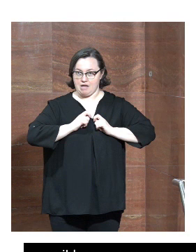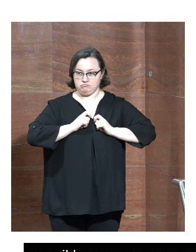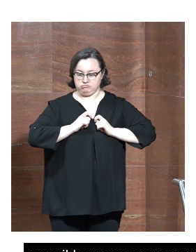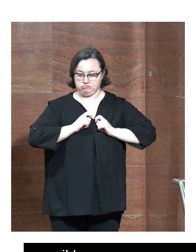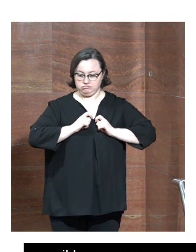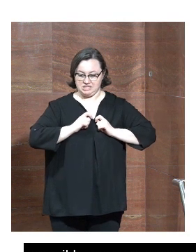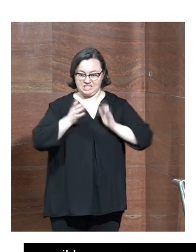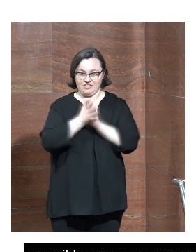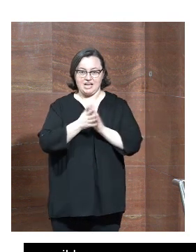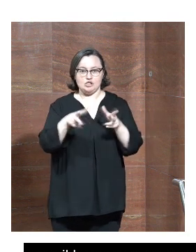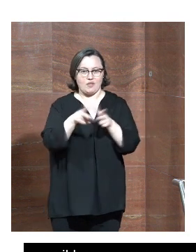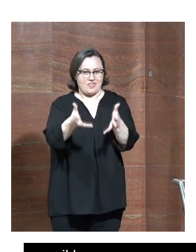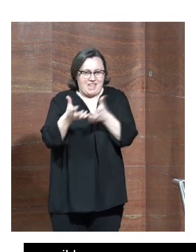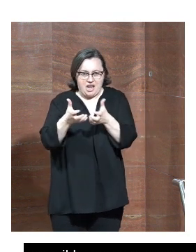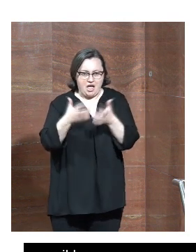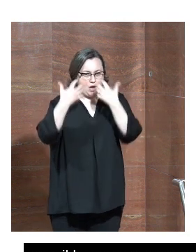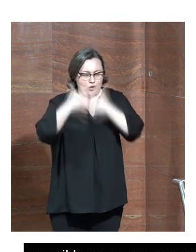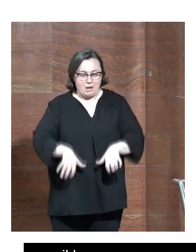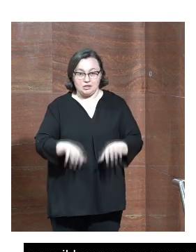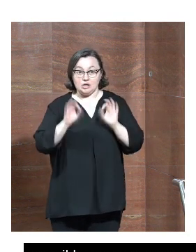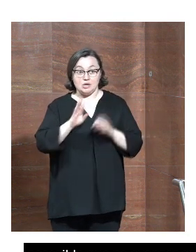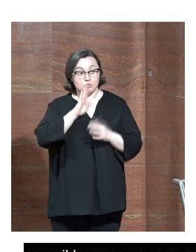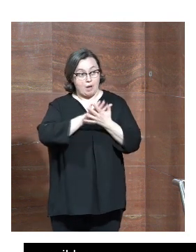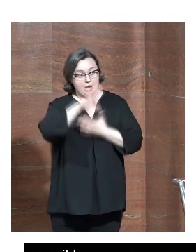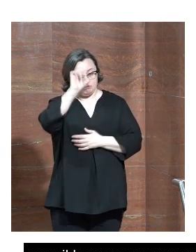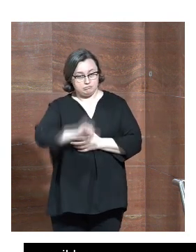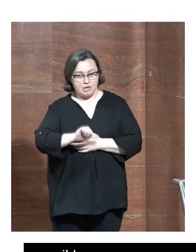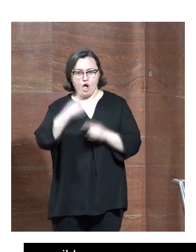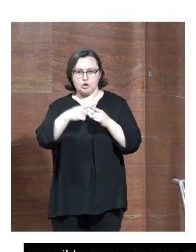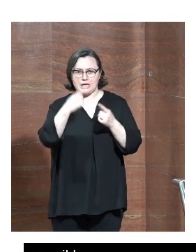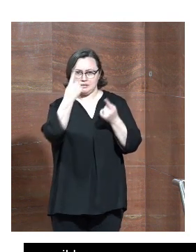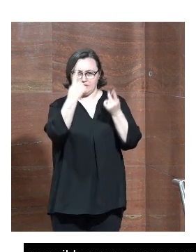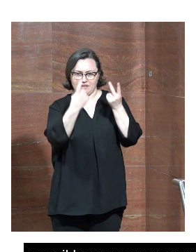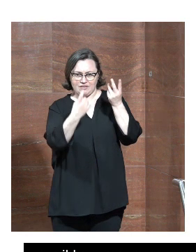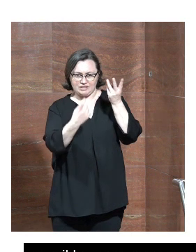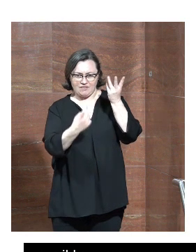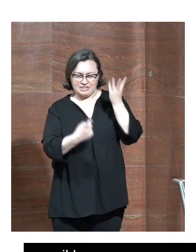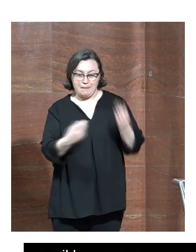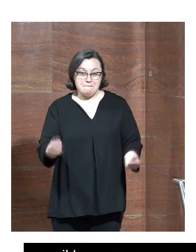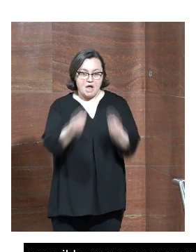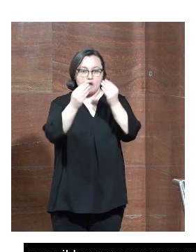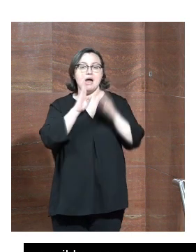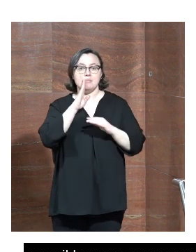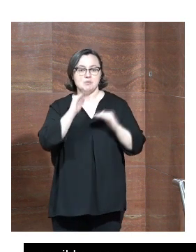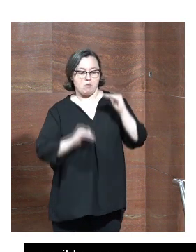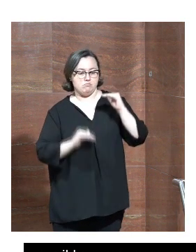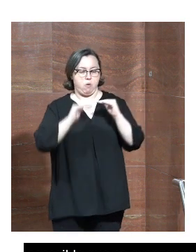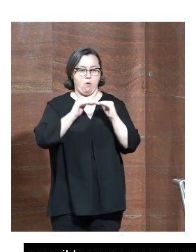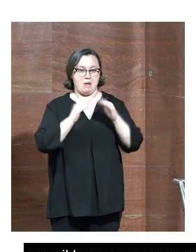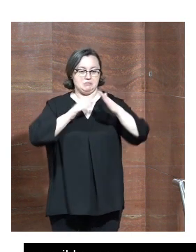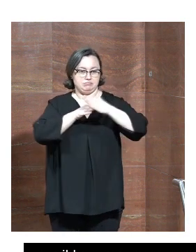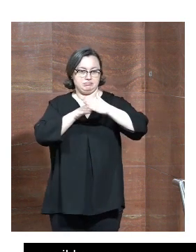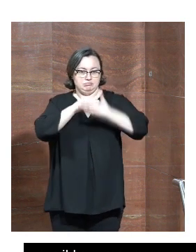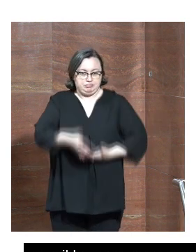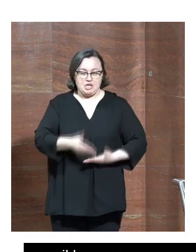efectivamente para hacer un gran beneficio social. Con todo lo que has dicho, que hay que mejorar y evidentemente y hay que eliminar esas brechas, hay que llevar la